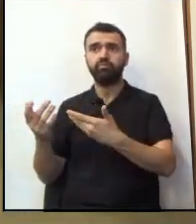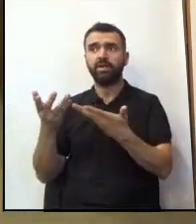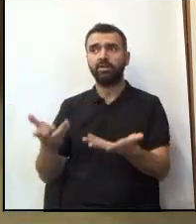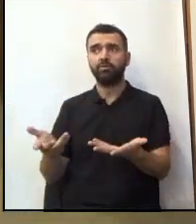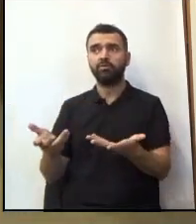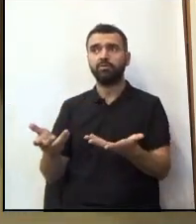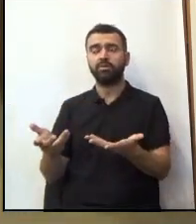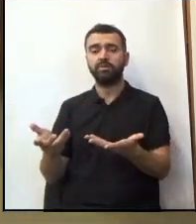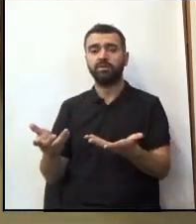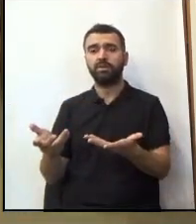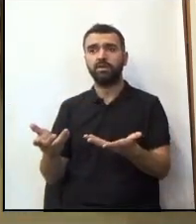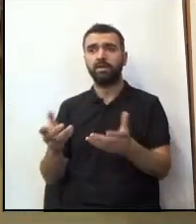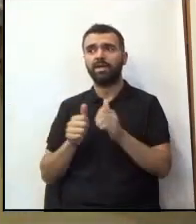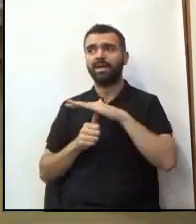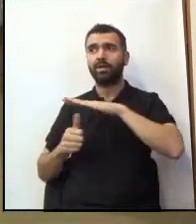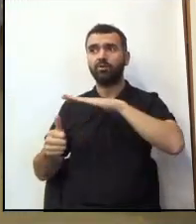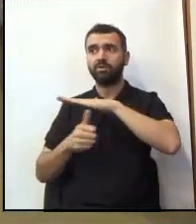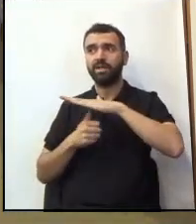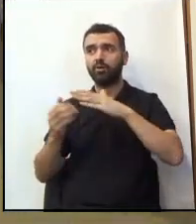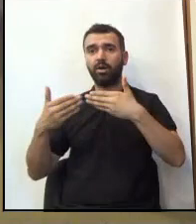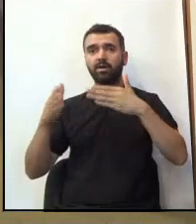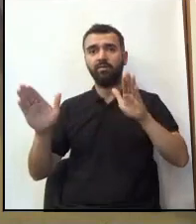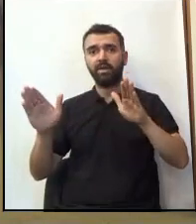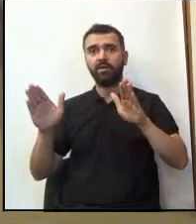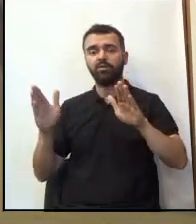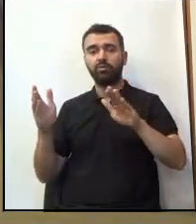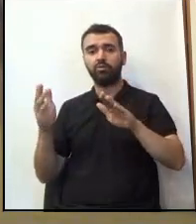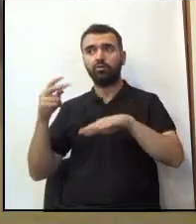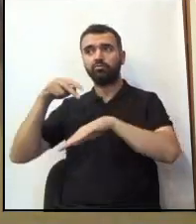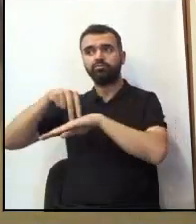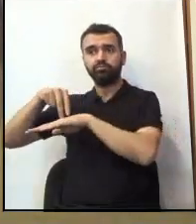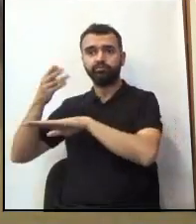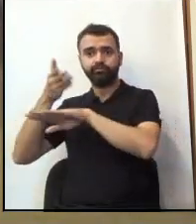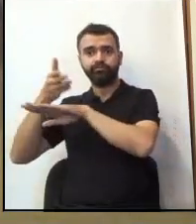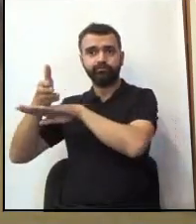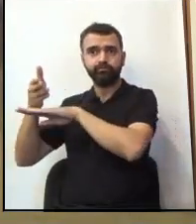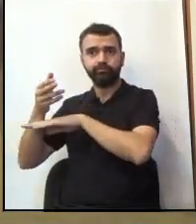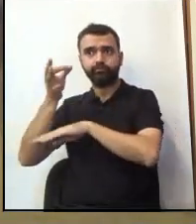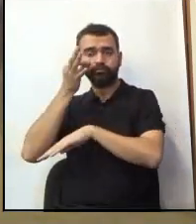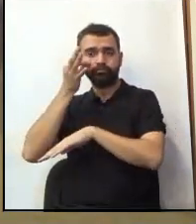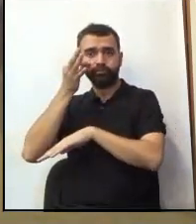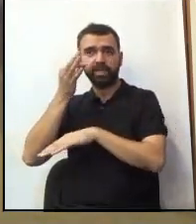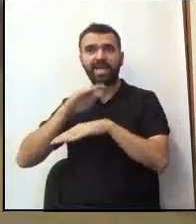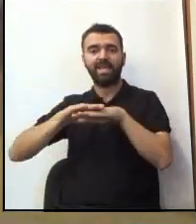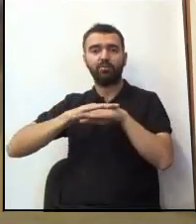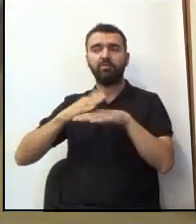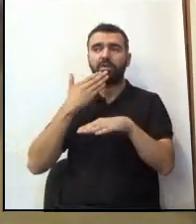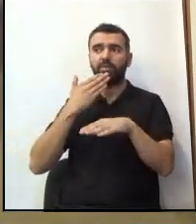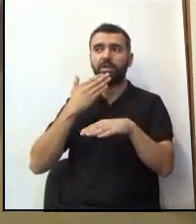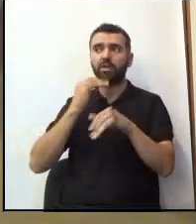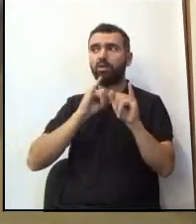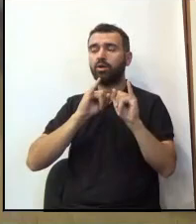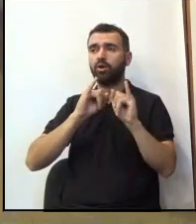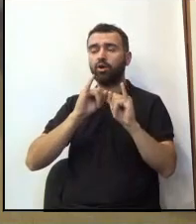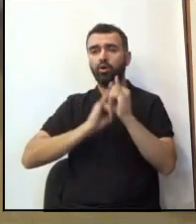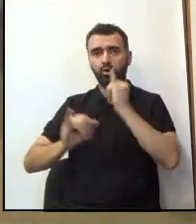Entonces, claro, el consejo está abierto presencialmente para los vecinos y vecinas, no, si y queda que disponible también online. Si la